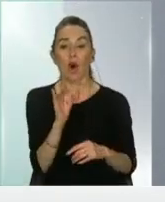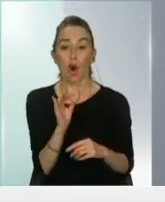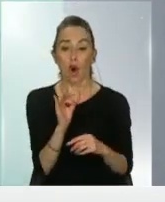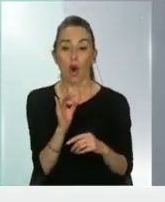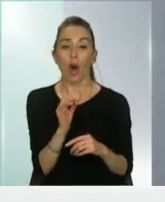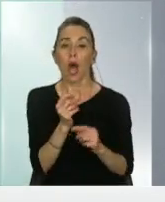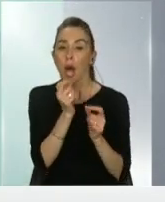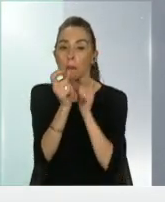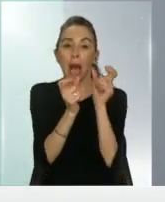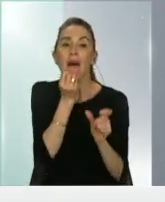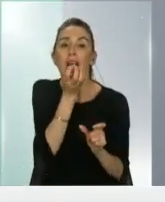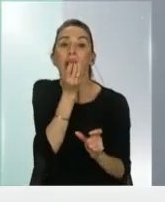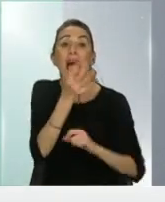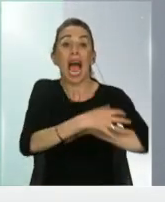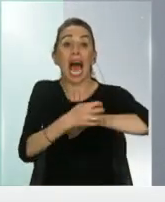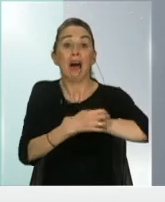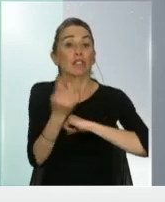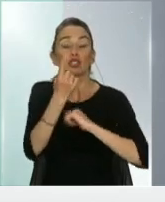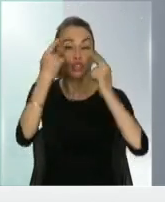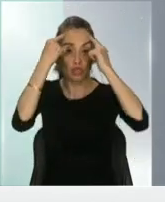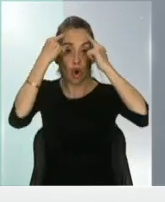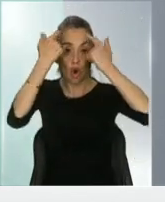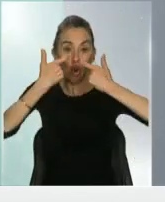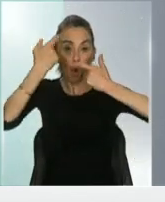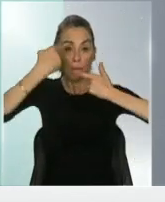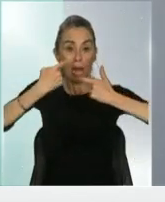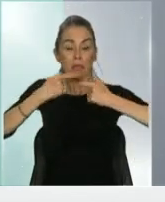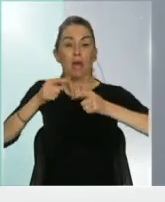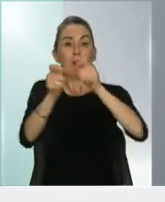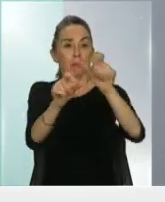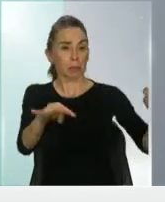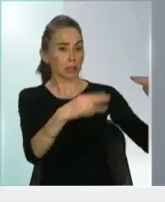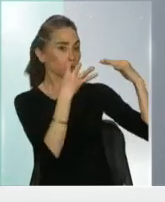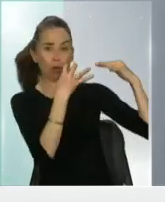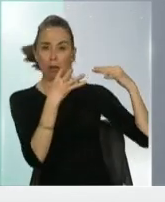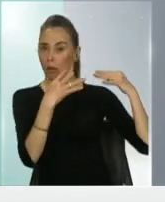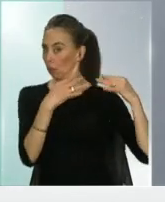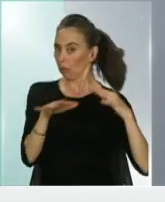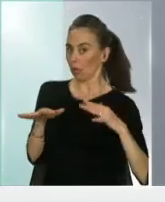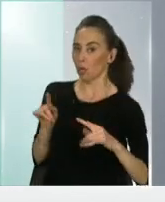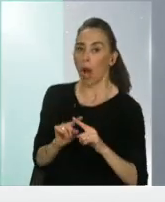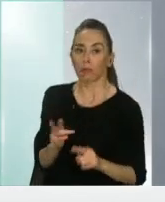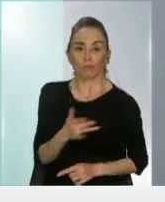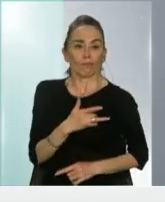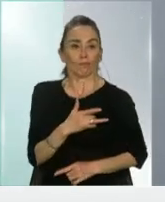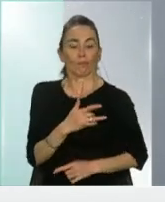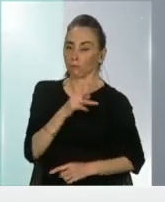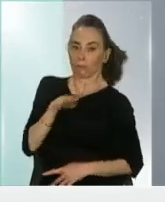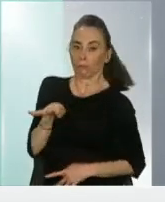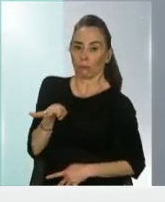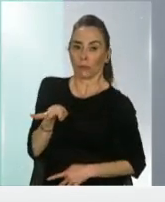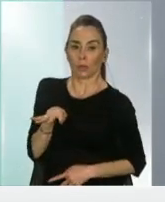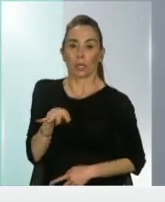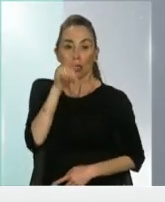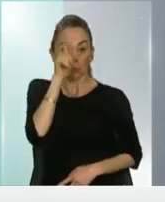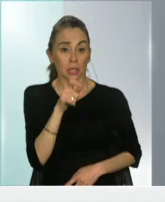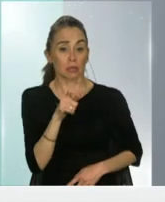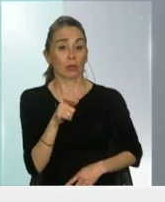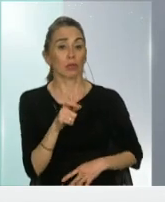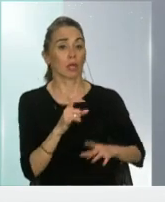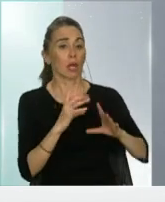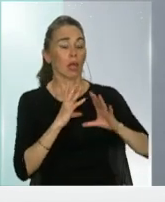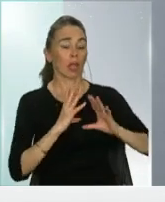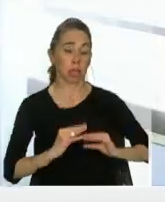la coprolalia, o sea, esto de decir garabato, socialmente es muy disruptivo y también lo afecta